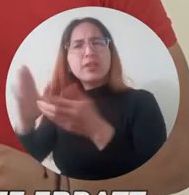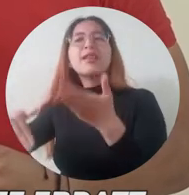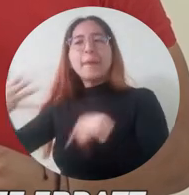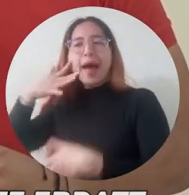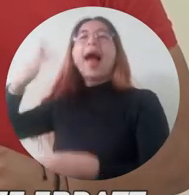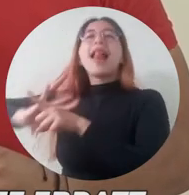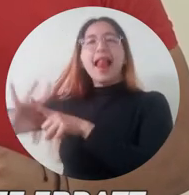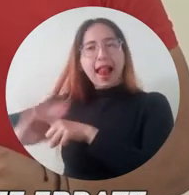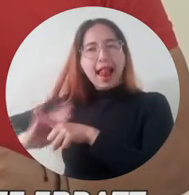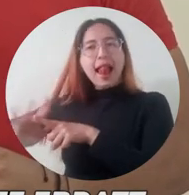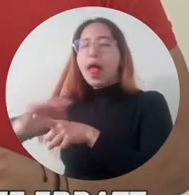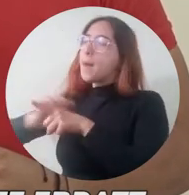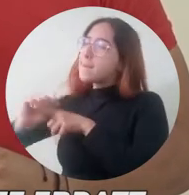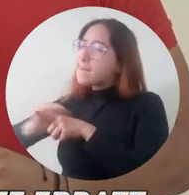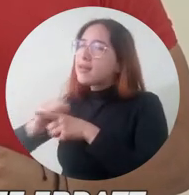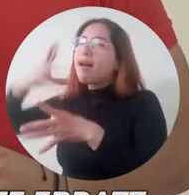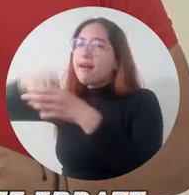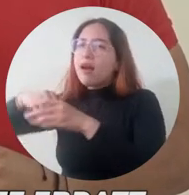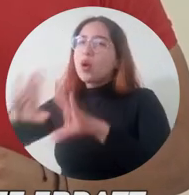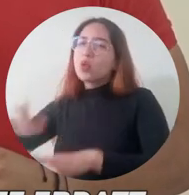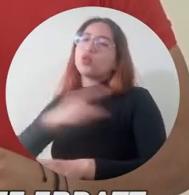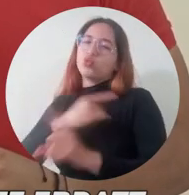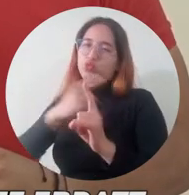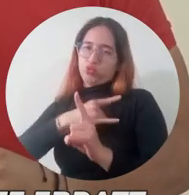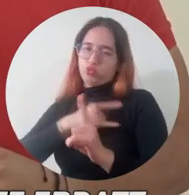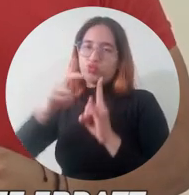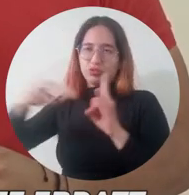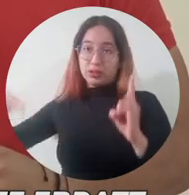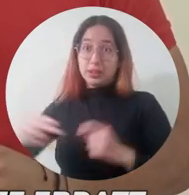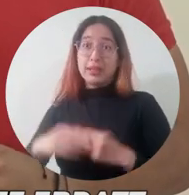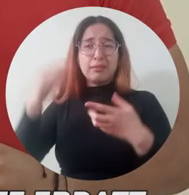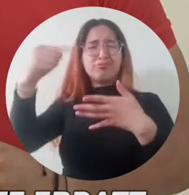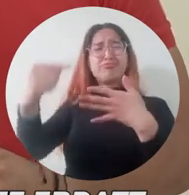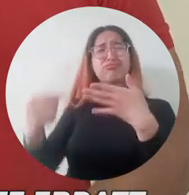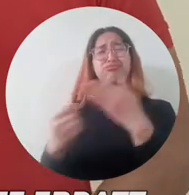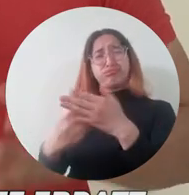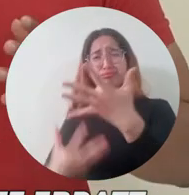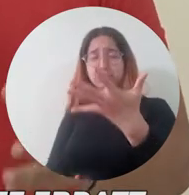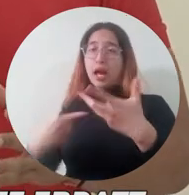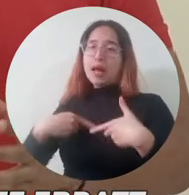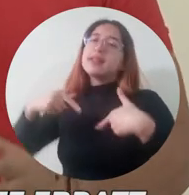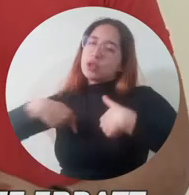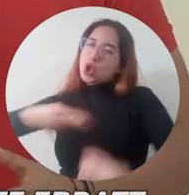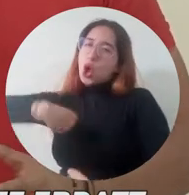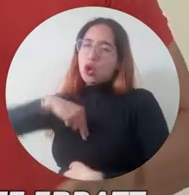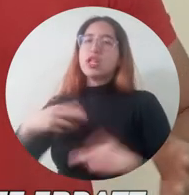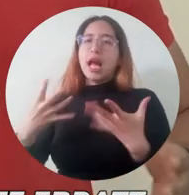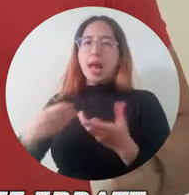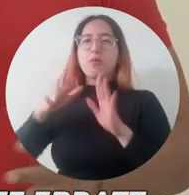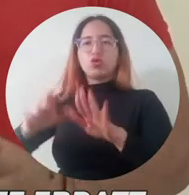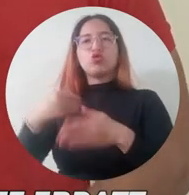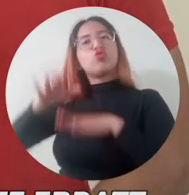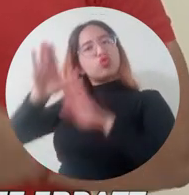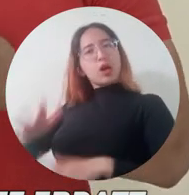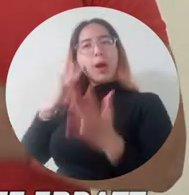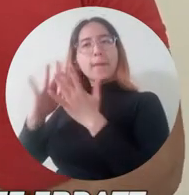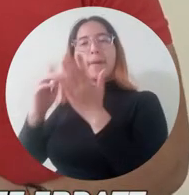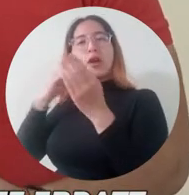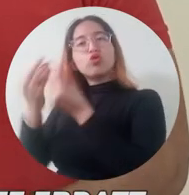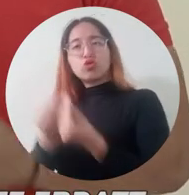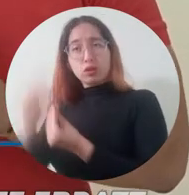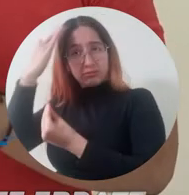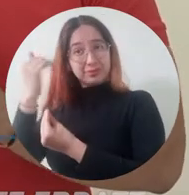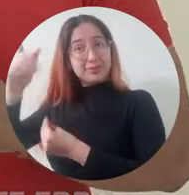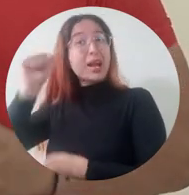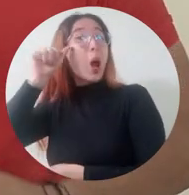puedan utilizarlos para realizar sus prácticas en la institución. Por esta y por muchas razones más, queremos